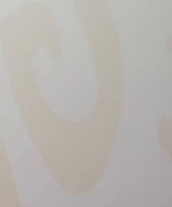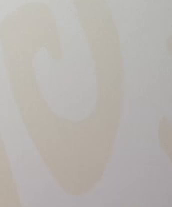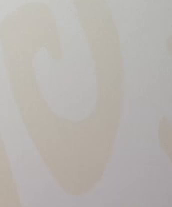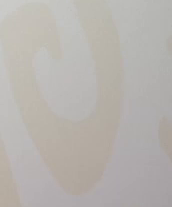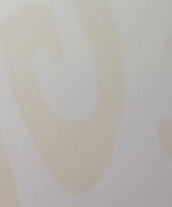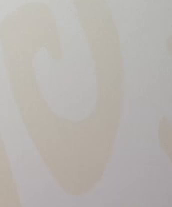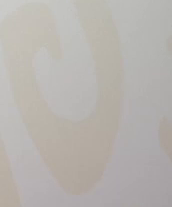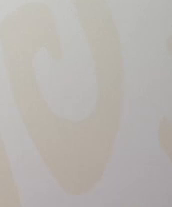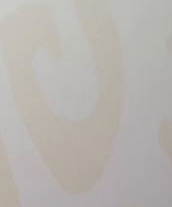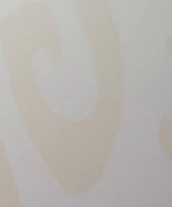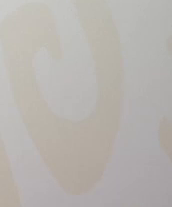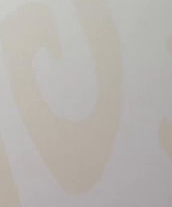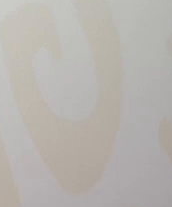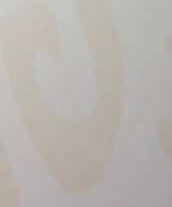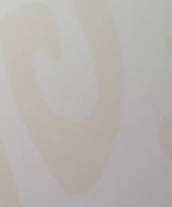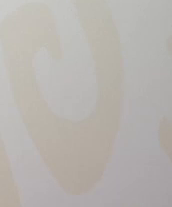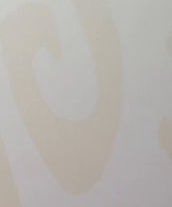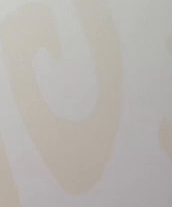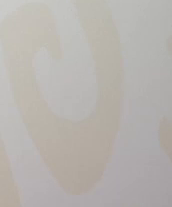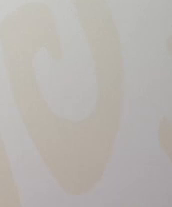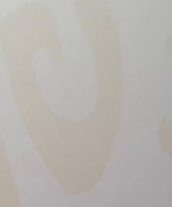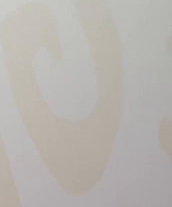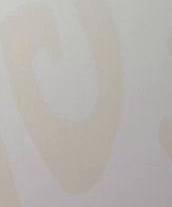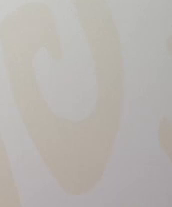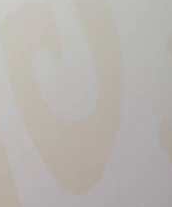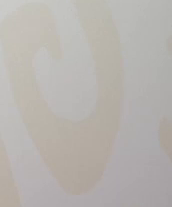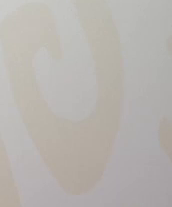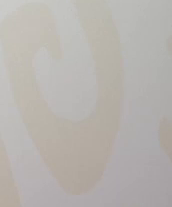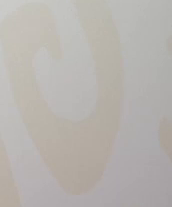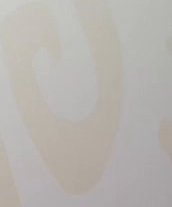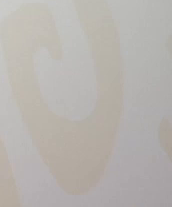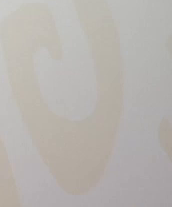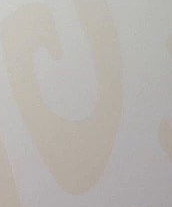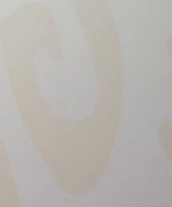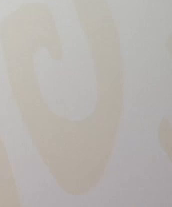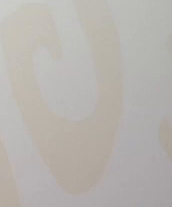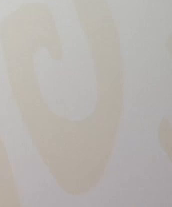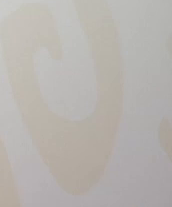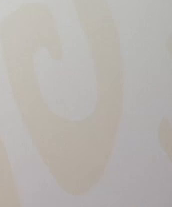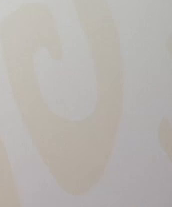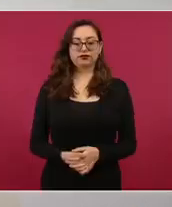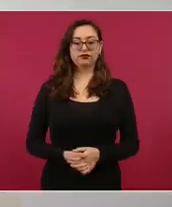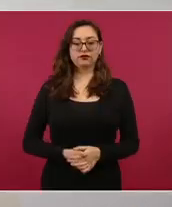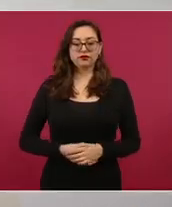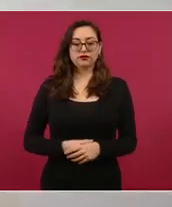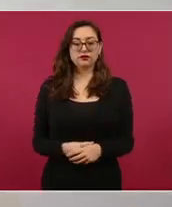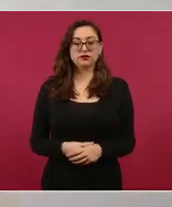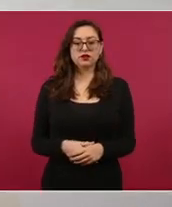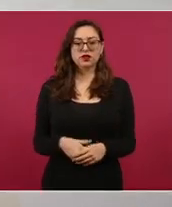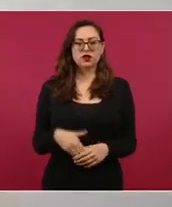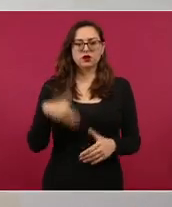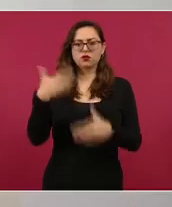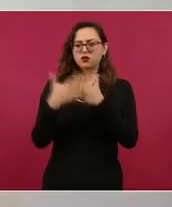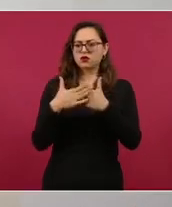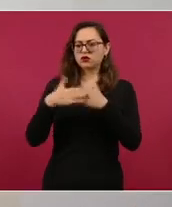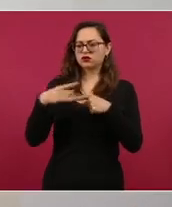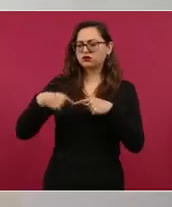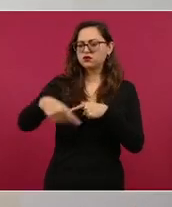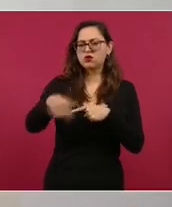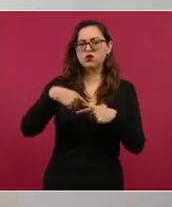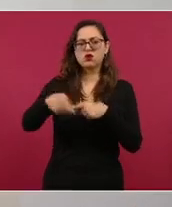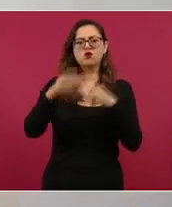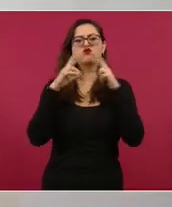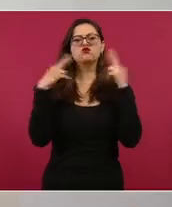al siguiente es la reunión de seguridad. ¿Qué vamos a estar?